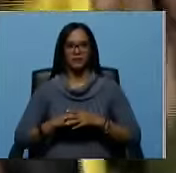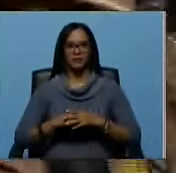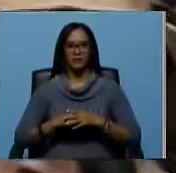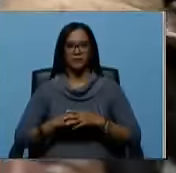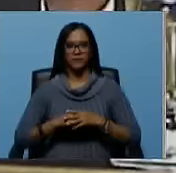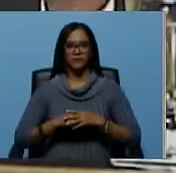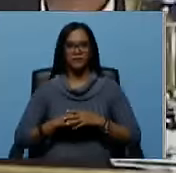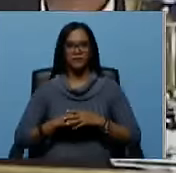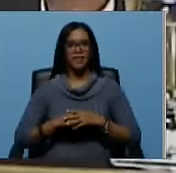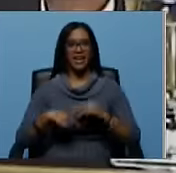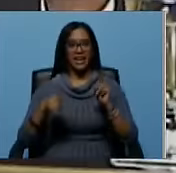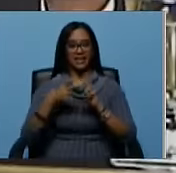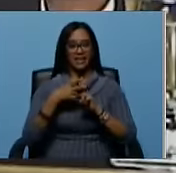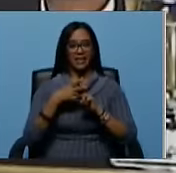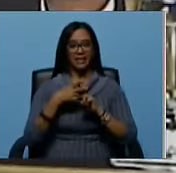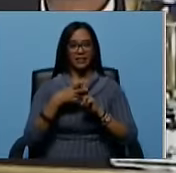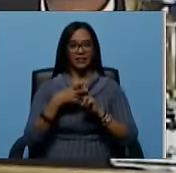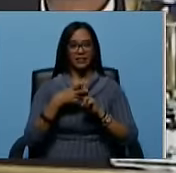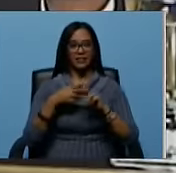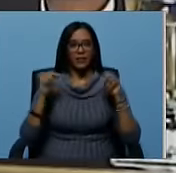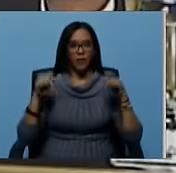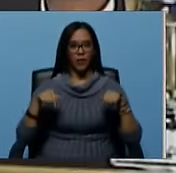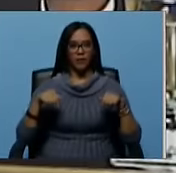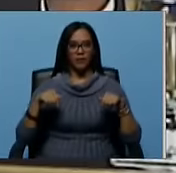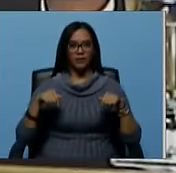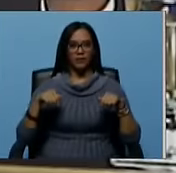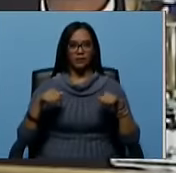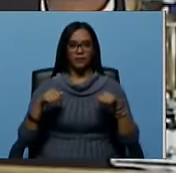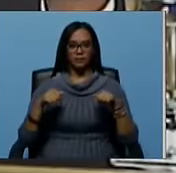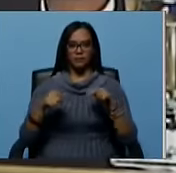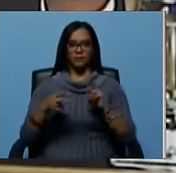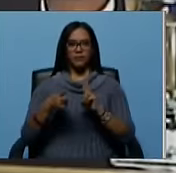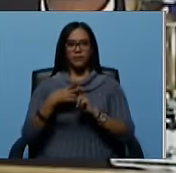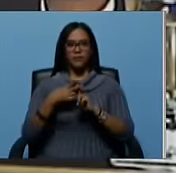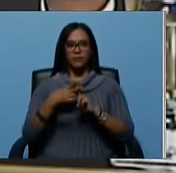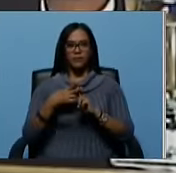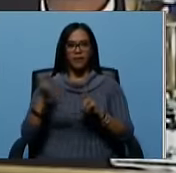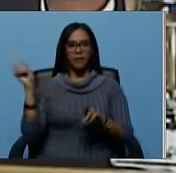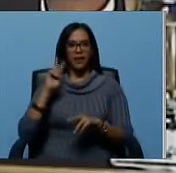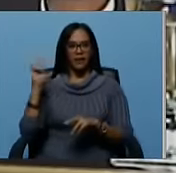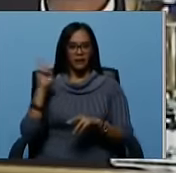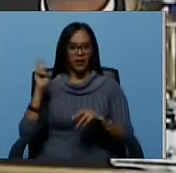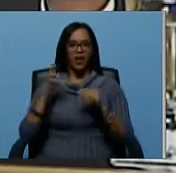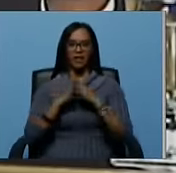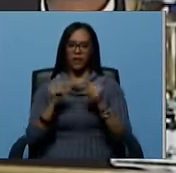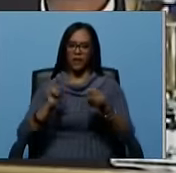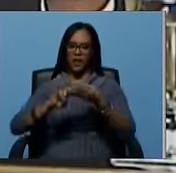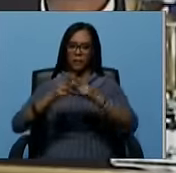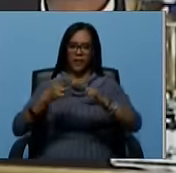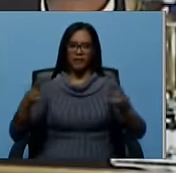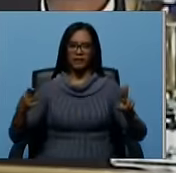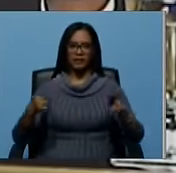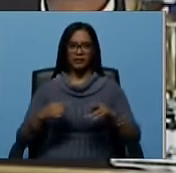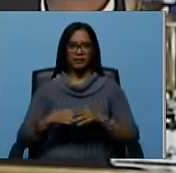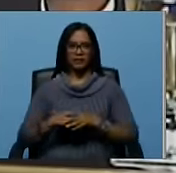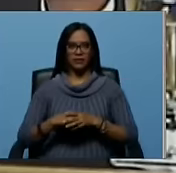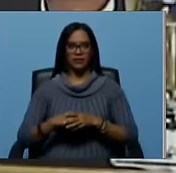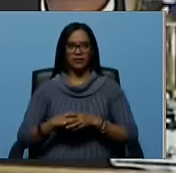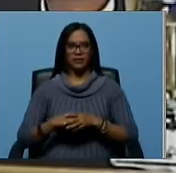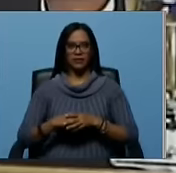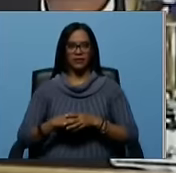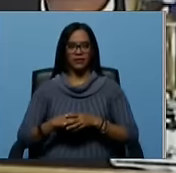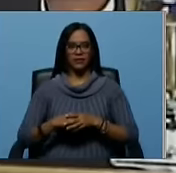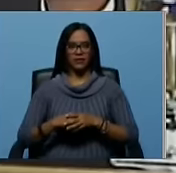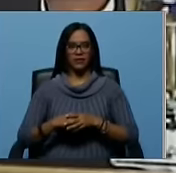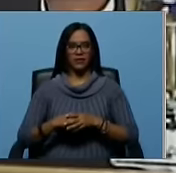Y la etiqueta que vamos a poner hoy es numeral Venezuela toda en paz. ¿Cómo sabían ustedes,